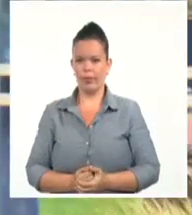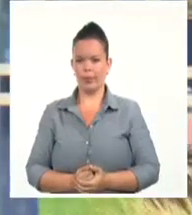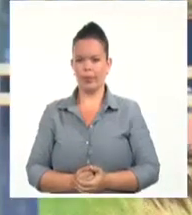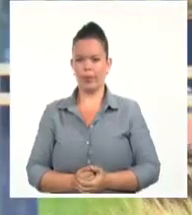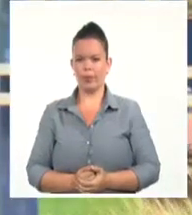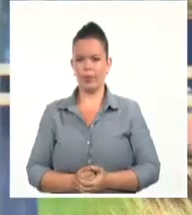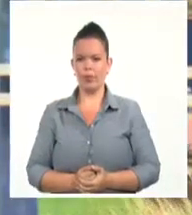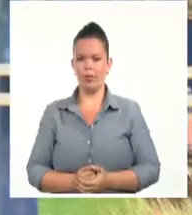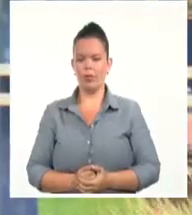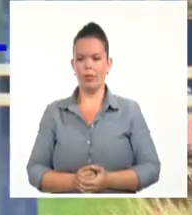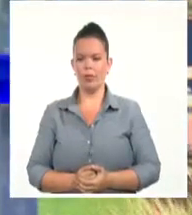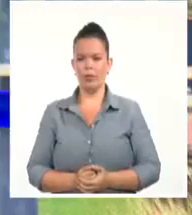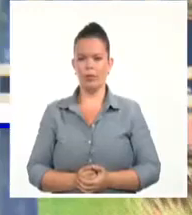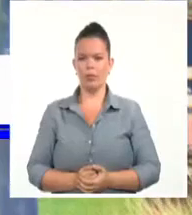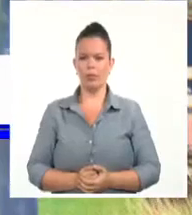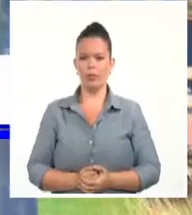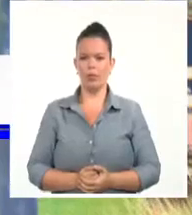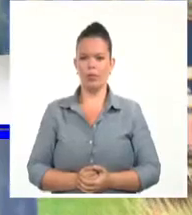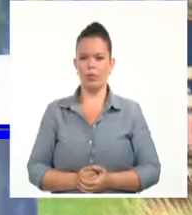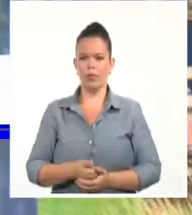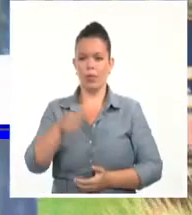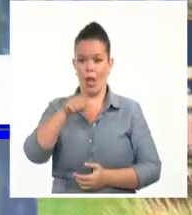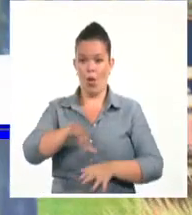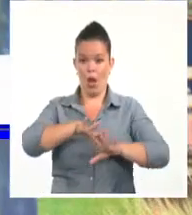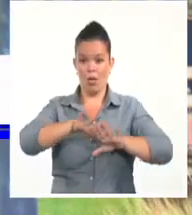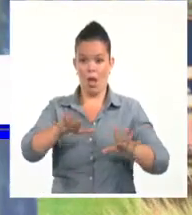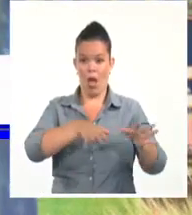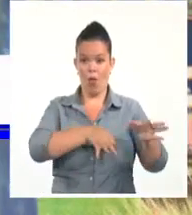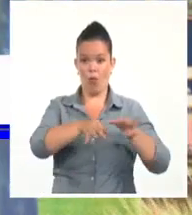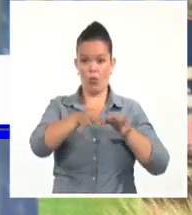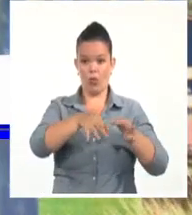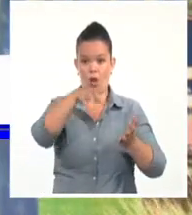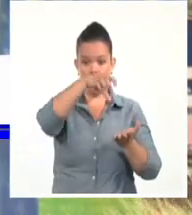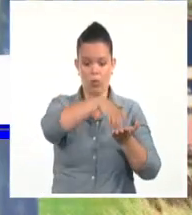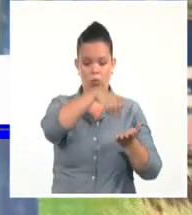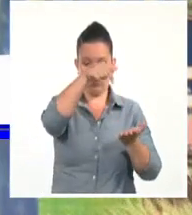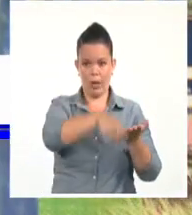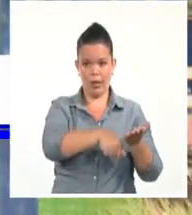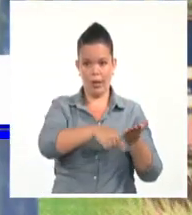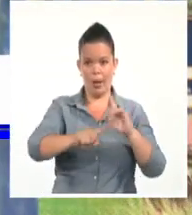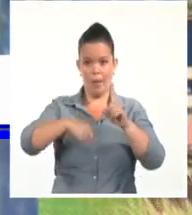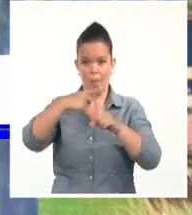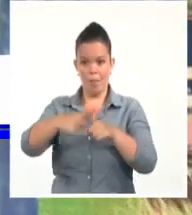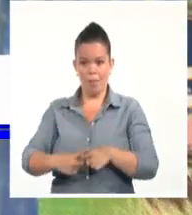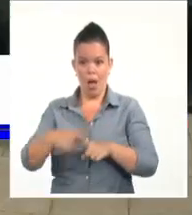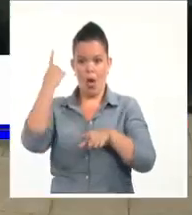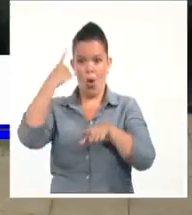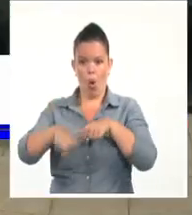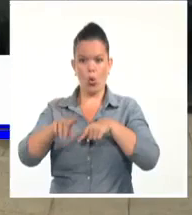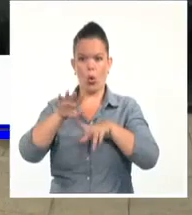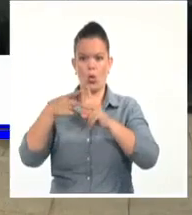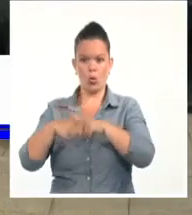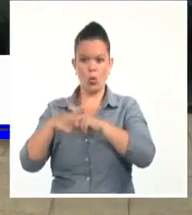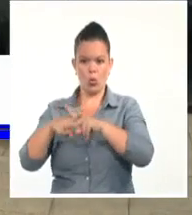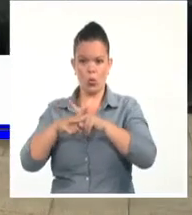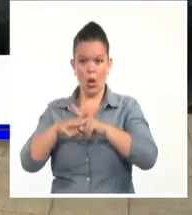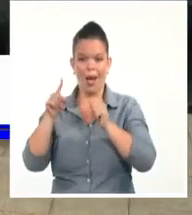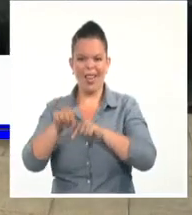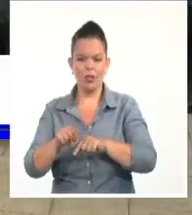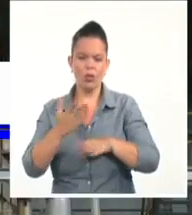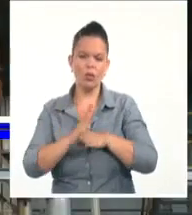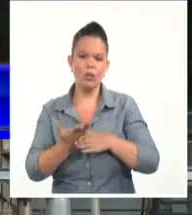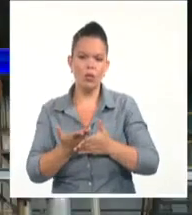bloque de Antonio Guitera y el bloque número uno de Felton, va a mejorar la capacidad de generación del sistema. Estas